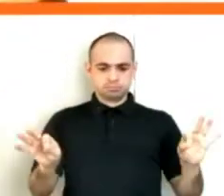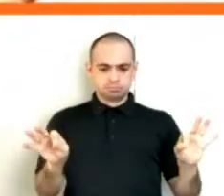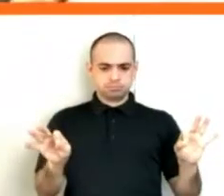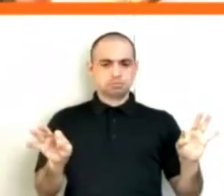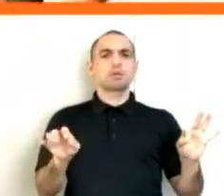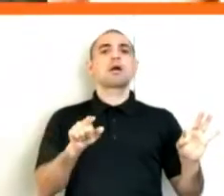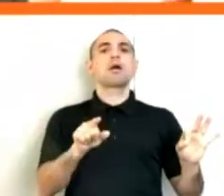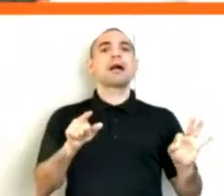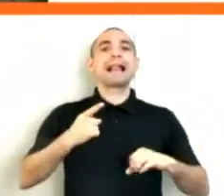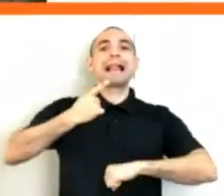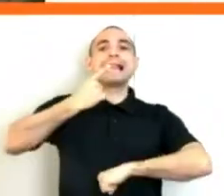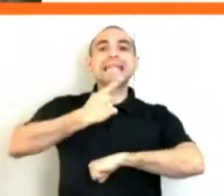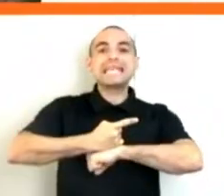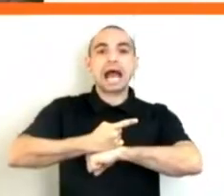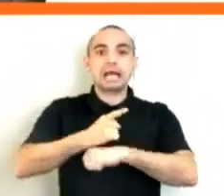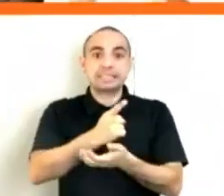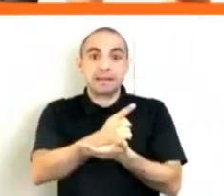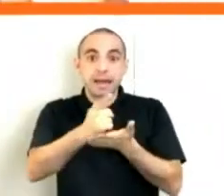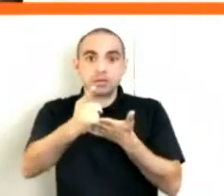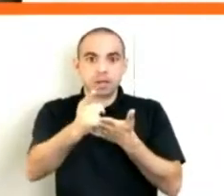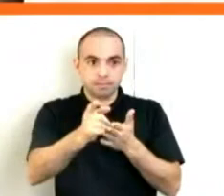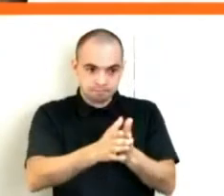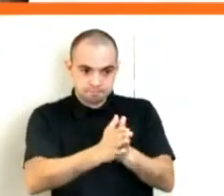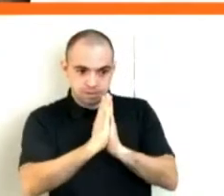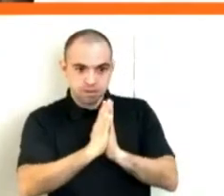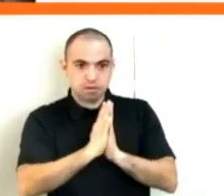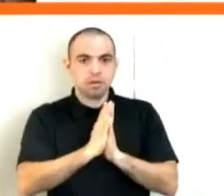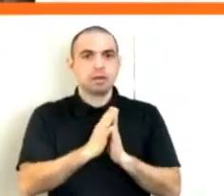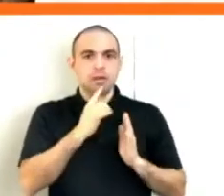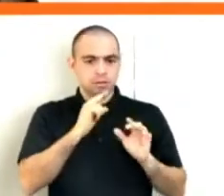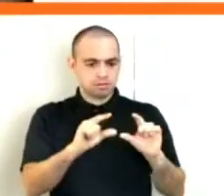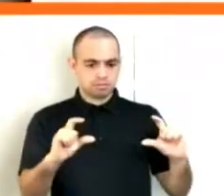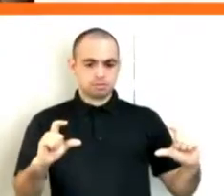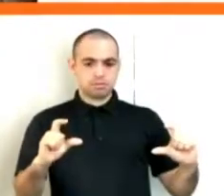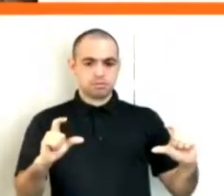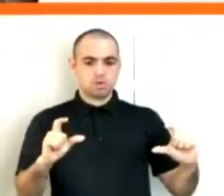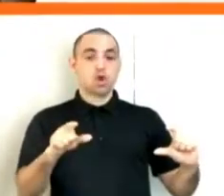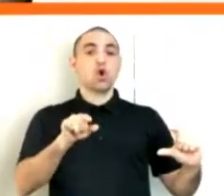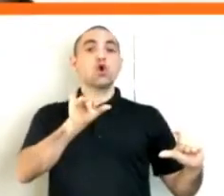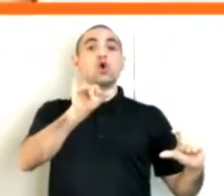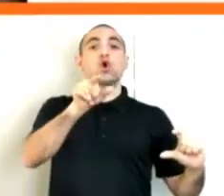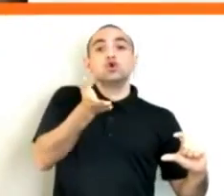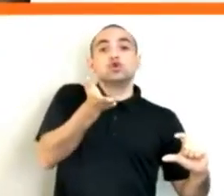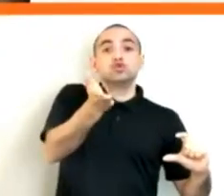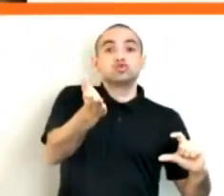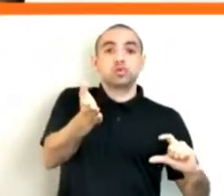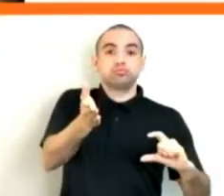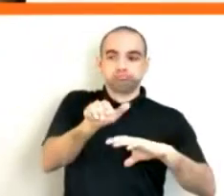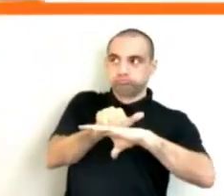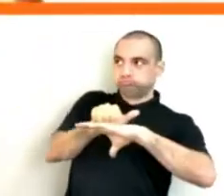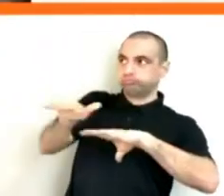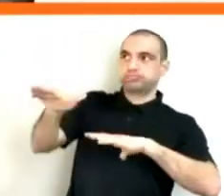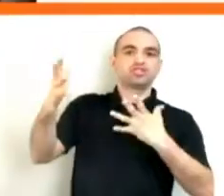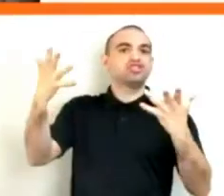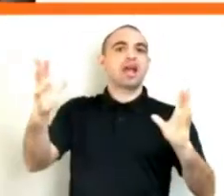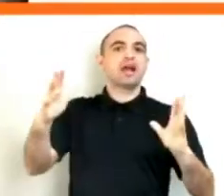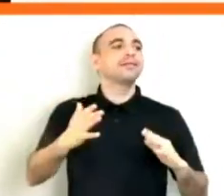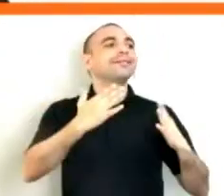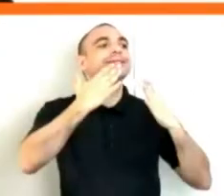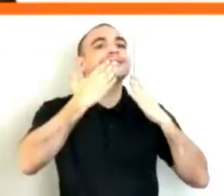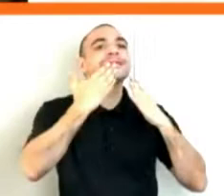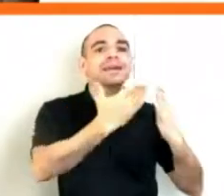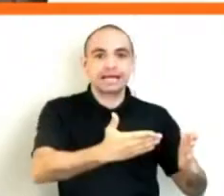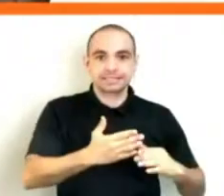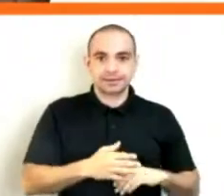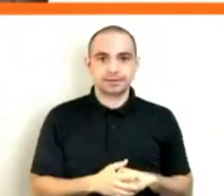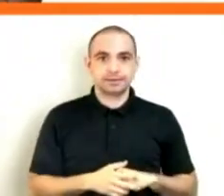fechas de las semanas que usted reclamó y le dice el mensaje, su reclamación ha sido sometida, gracias. Si le sale ese mensaje,